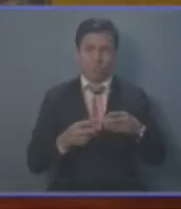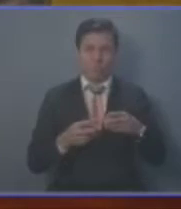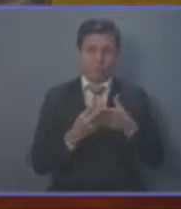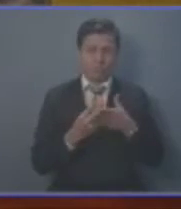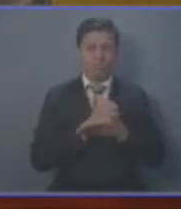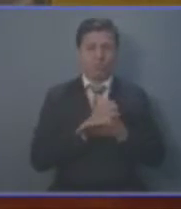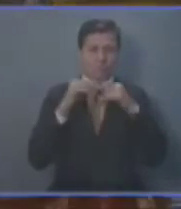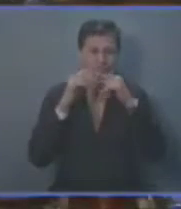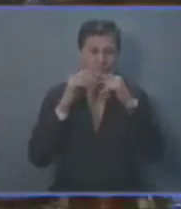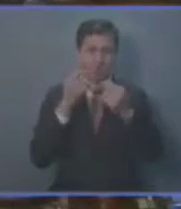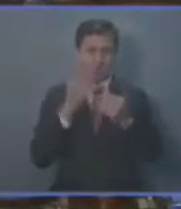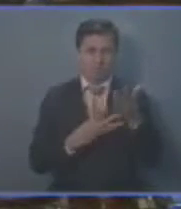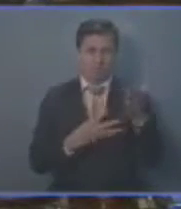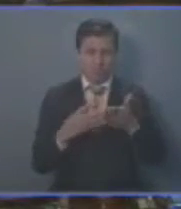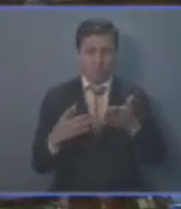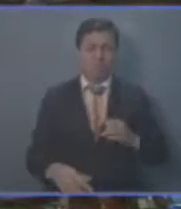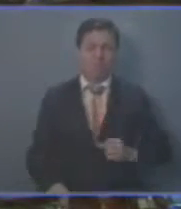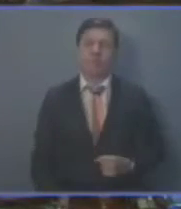de Hacienda.